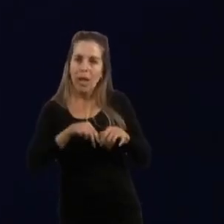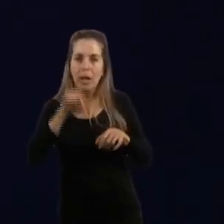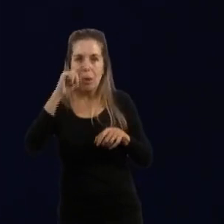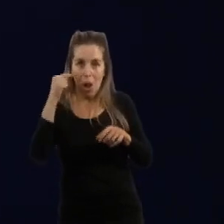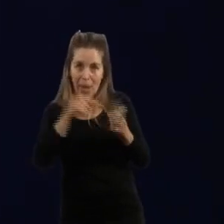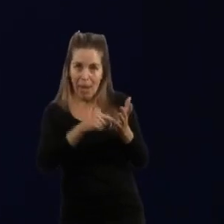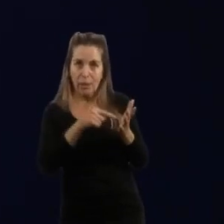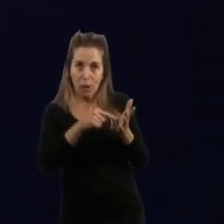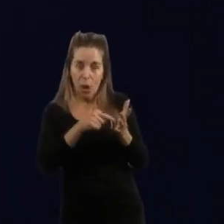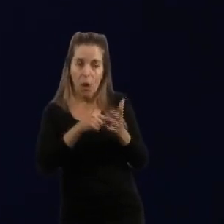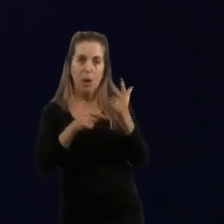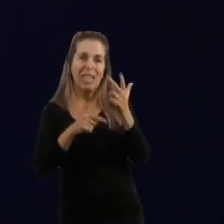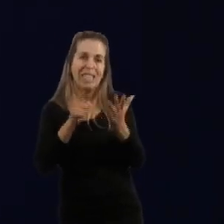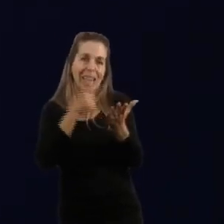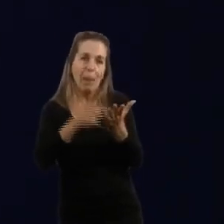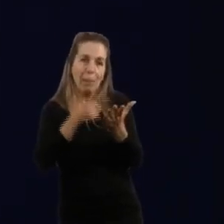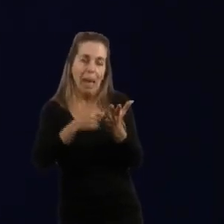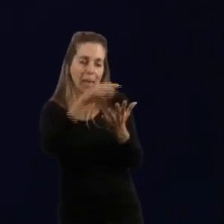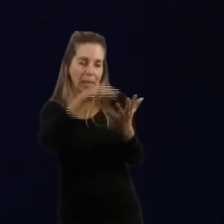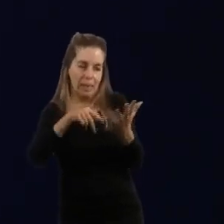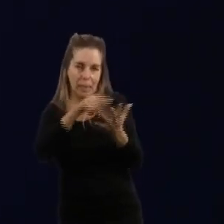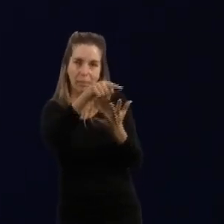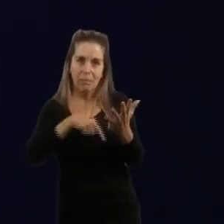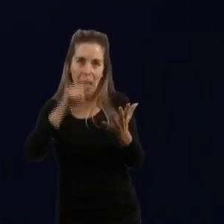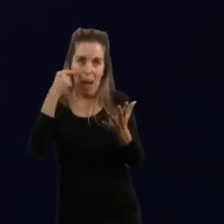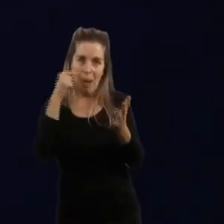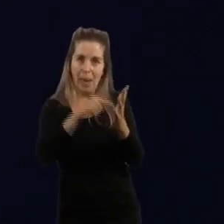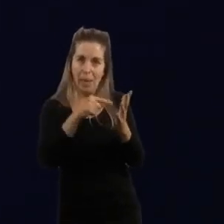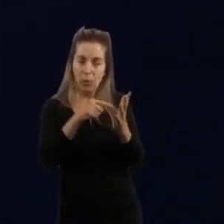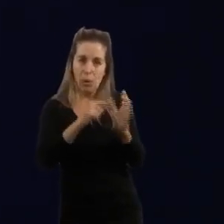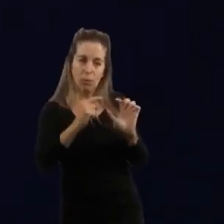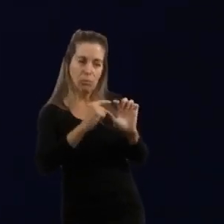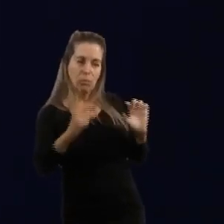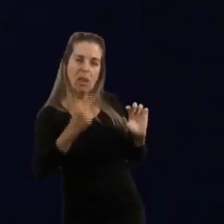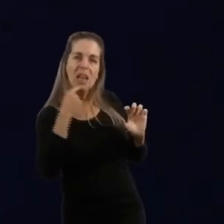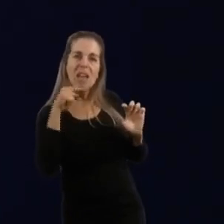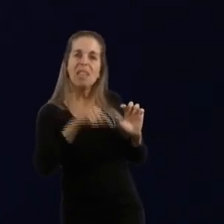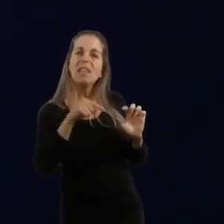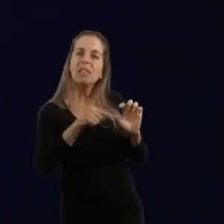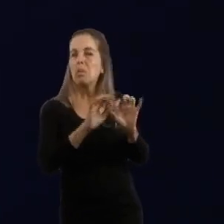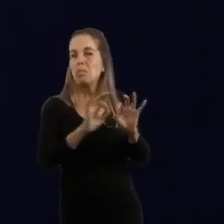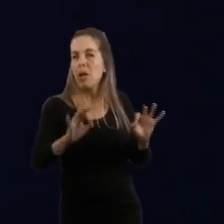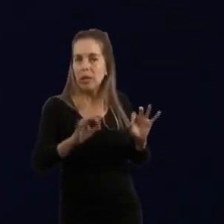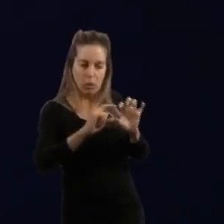la carta, de las 3 páginas que habla, en un momento dice que